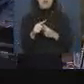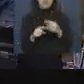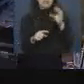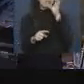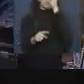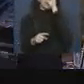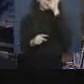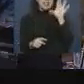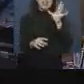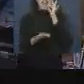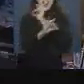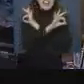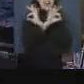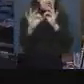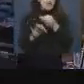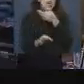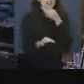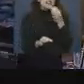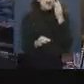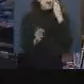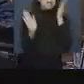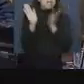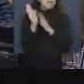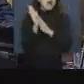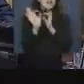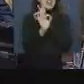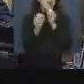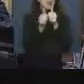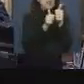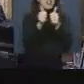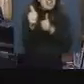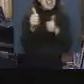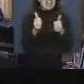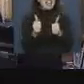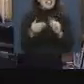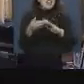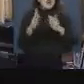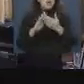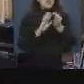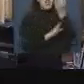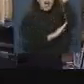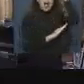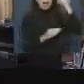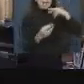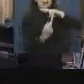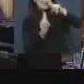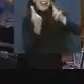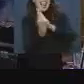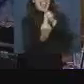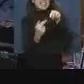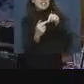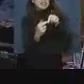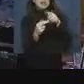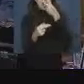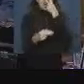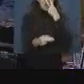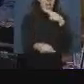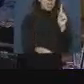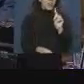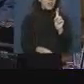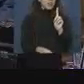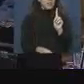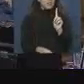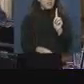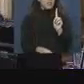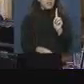indicio de que haya habido un dirigente de nuestros pueblo originario involucrado en un acto vandálico de esas características que es ajeno a lo que ocurre en nuestra